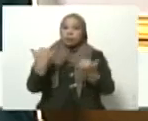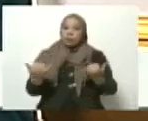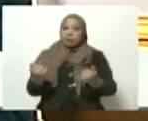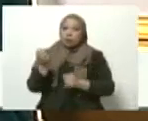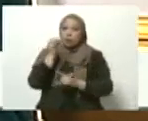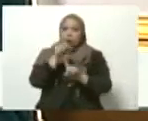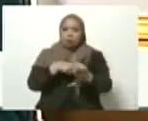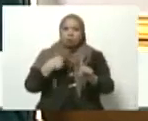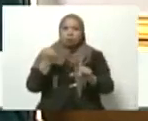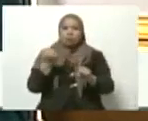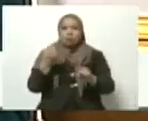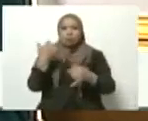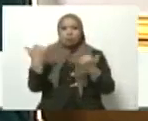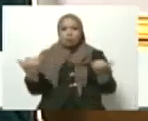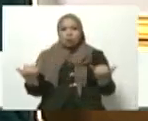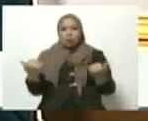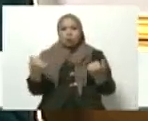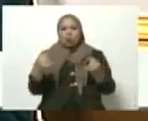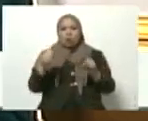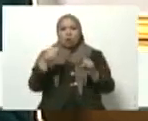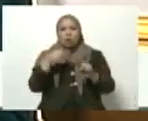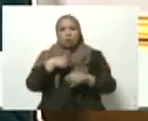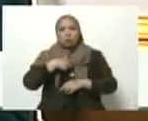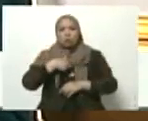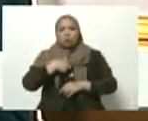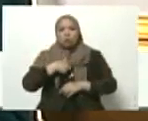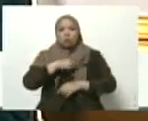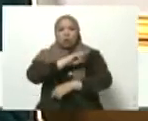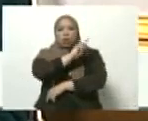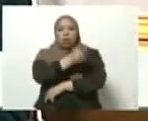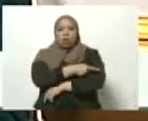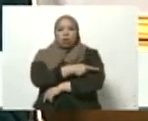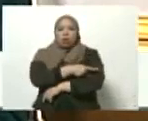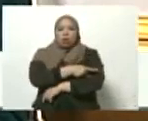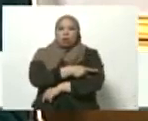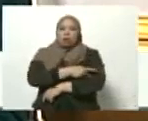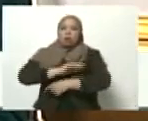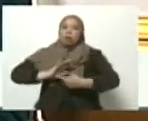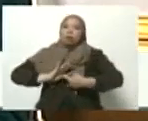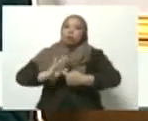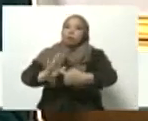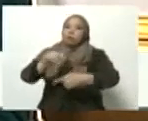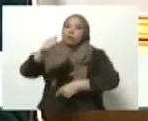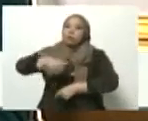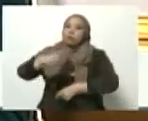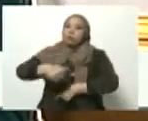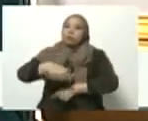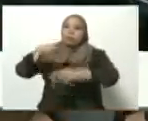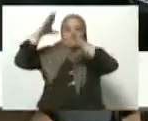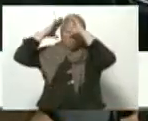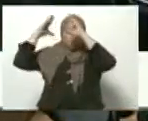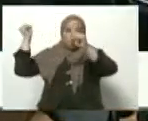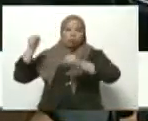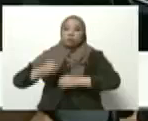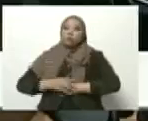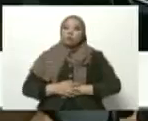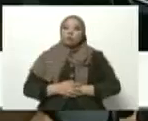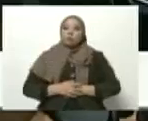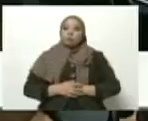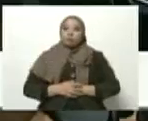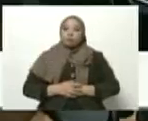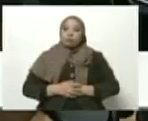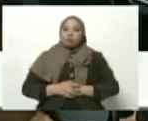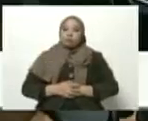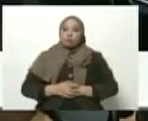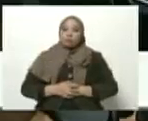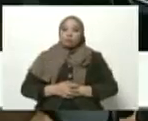abusando de la confianza y abusando de la fuerza que ha presentado hoy aquí el embajador Moncada, pero para